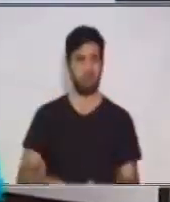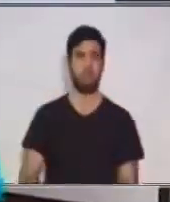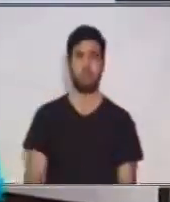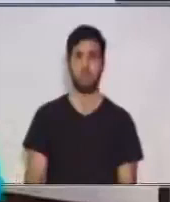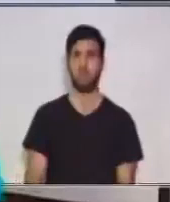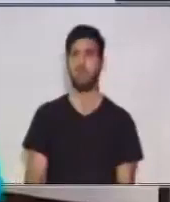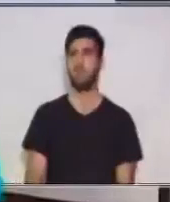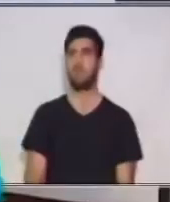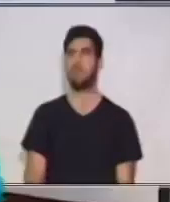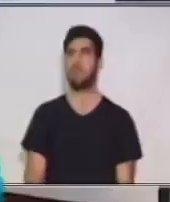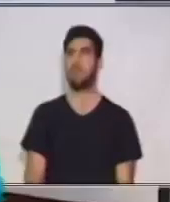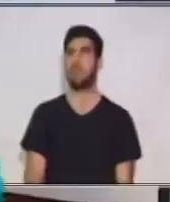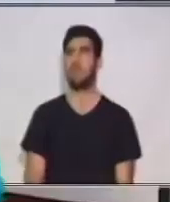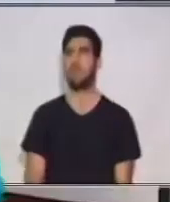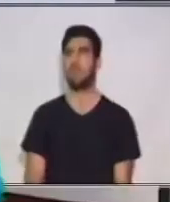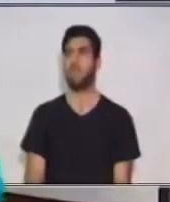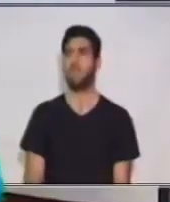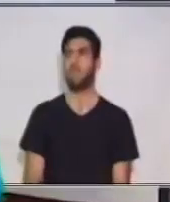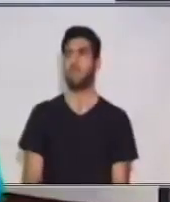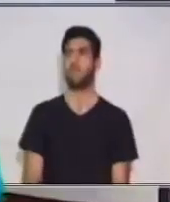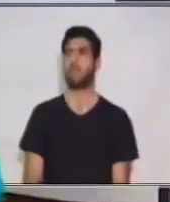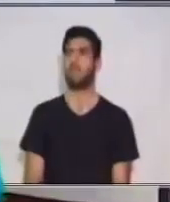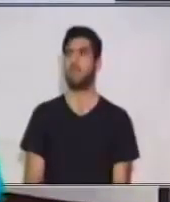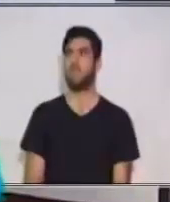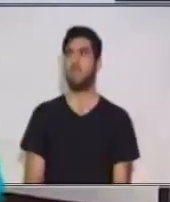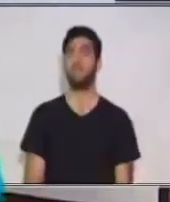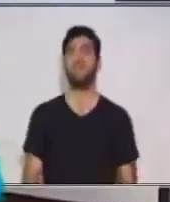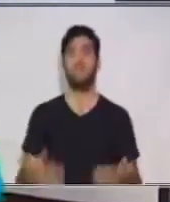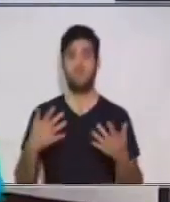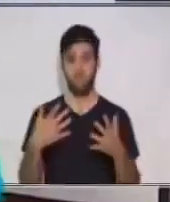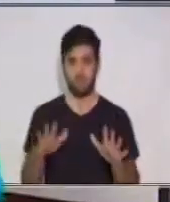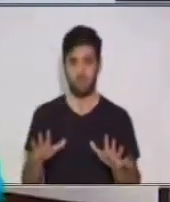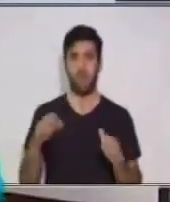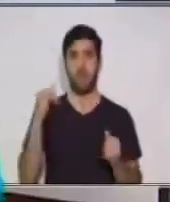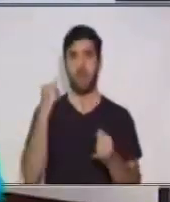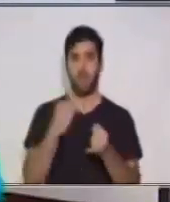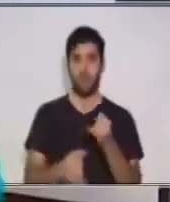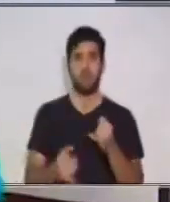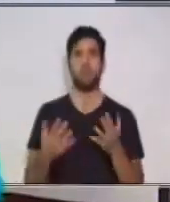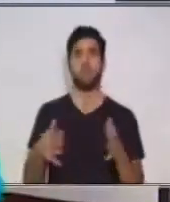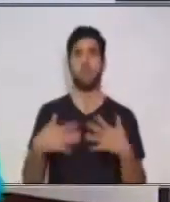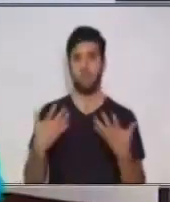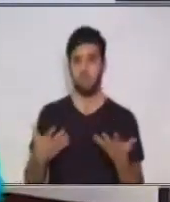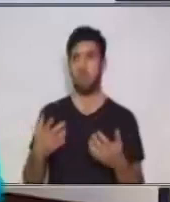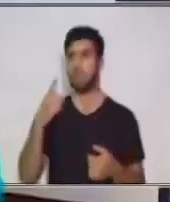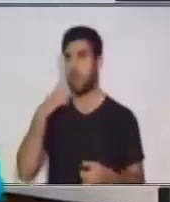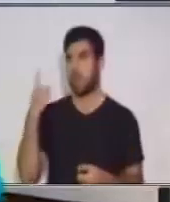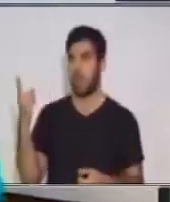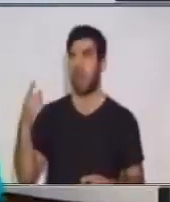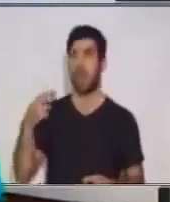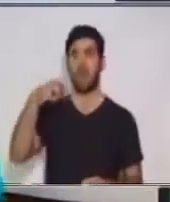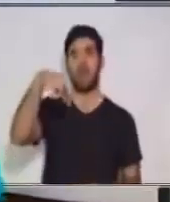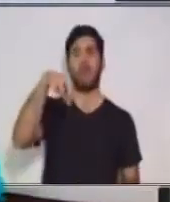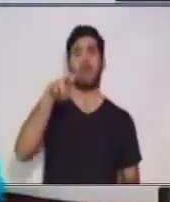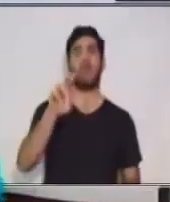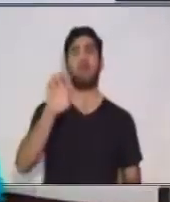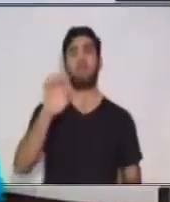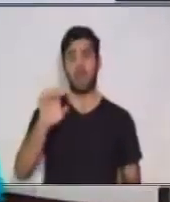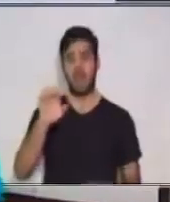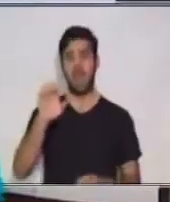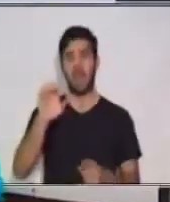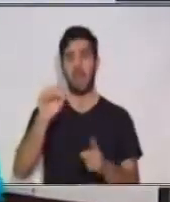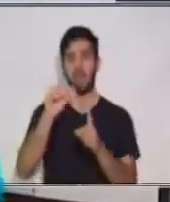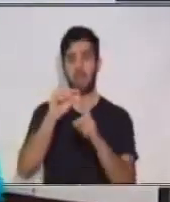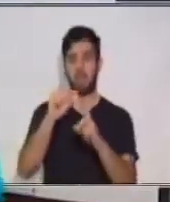clasificando nuestro análisis. Y por último podemos hablar entonces de las preposiciones. Dentro